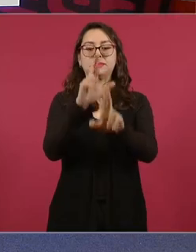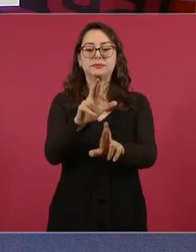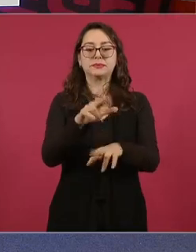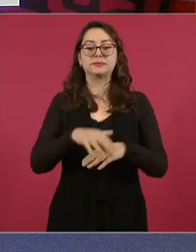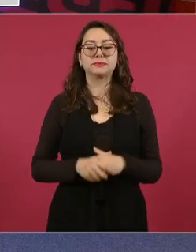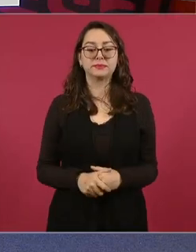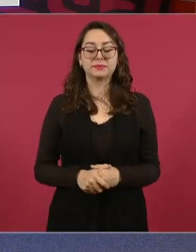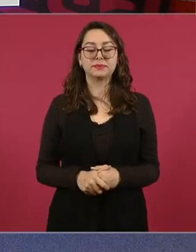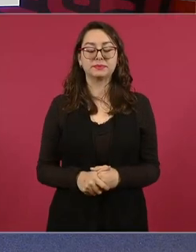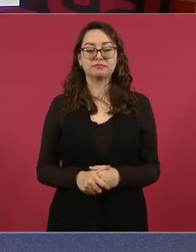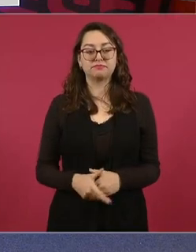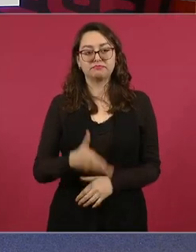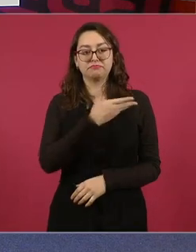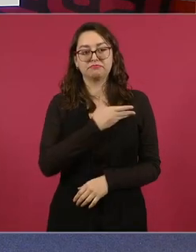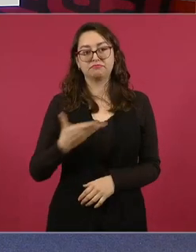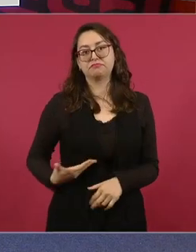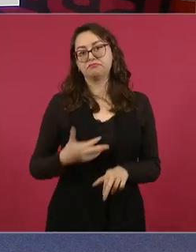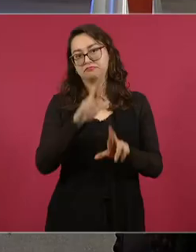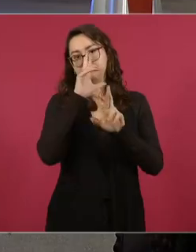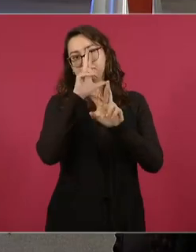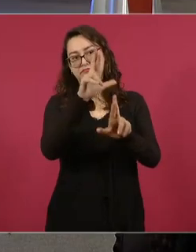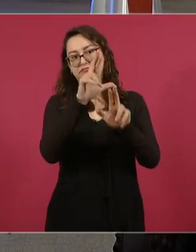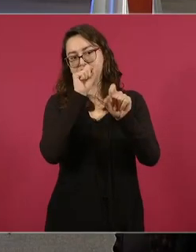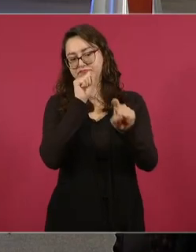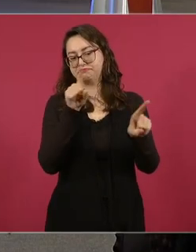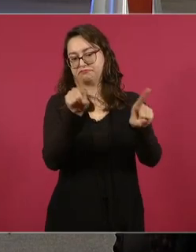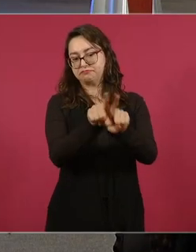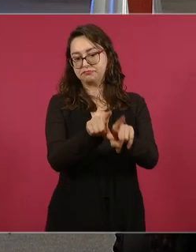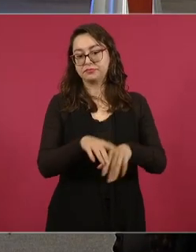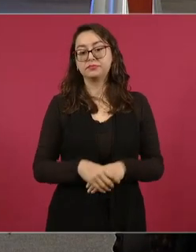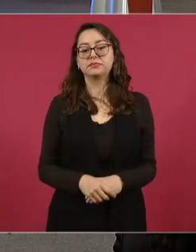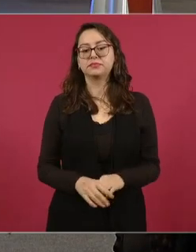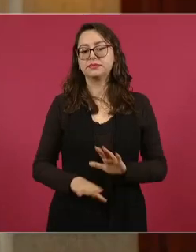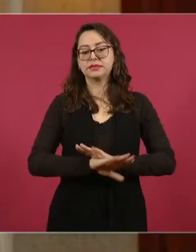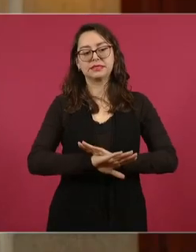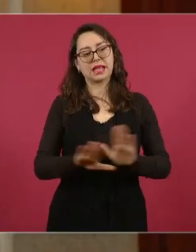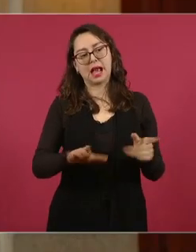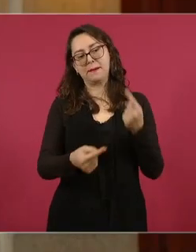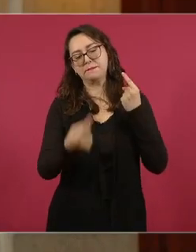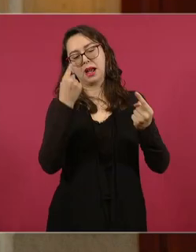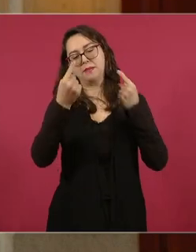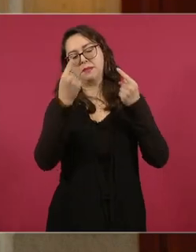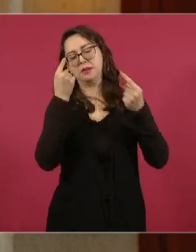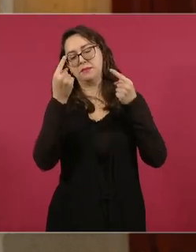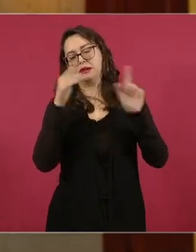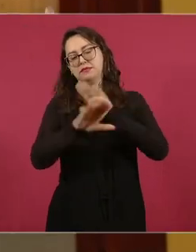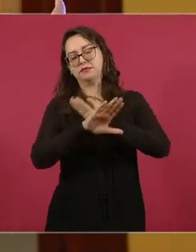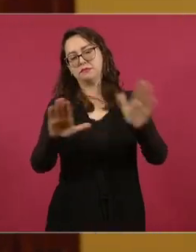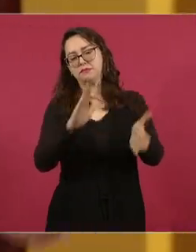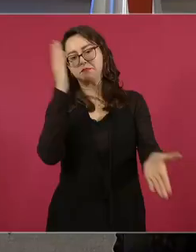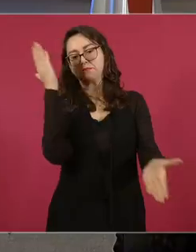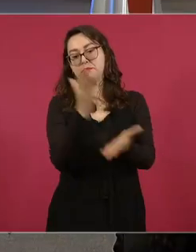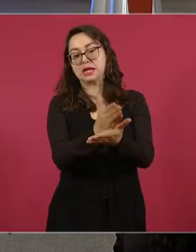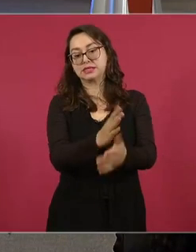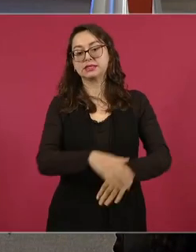a la investidura presidencial. Por ello, señor presidente, basta de falsas acusaciones a mi persona.